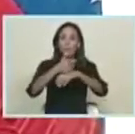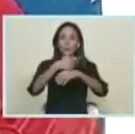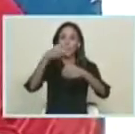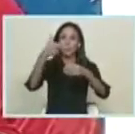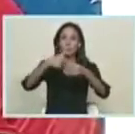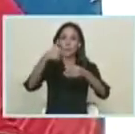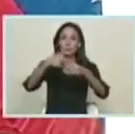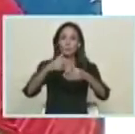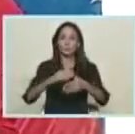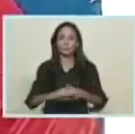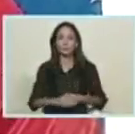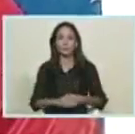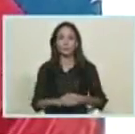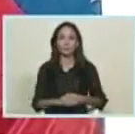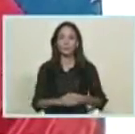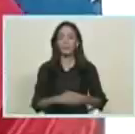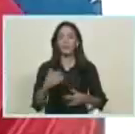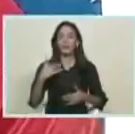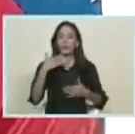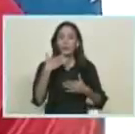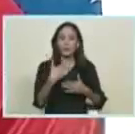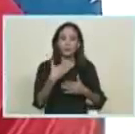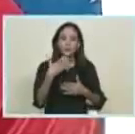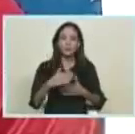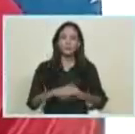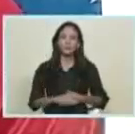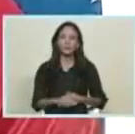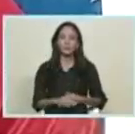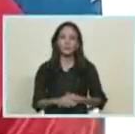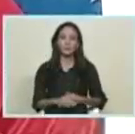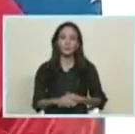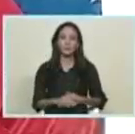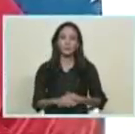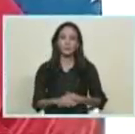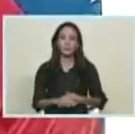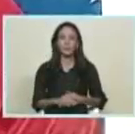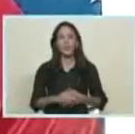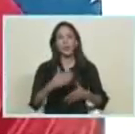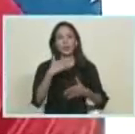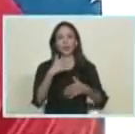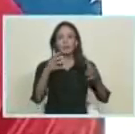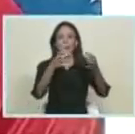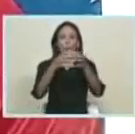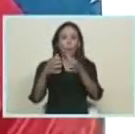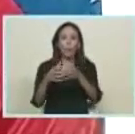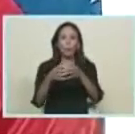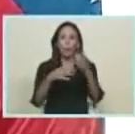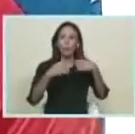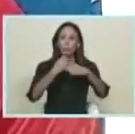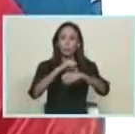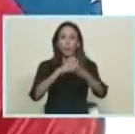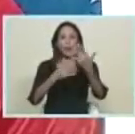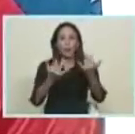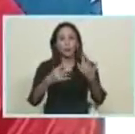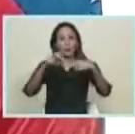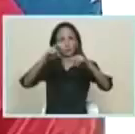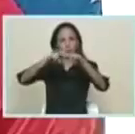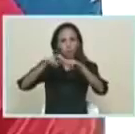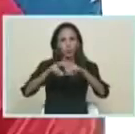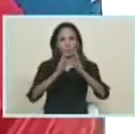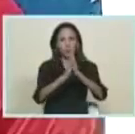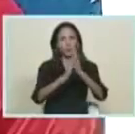Quiero darle las gracias a la clase obrera. Vamos a sentarnos